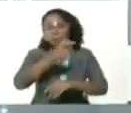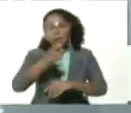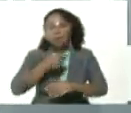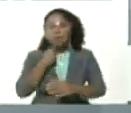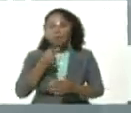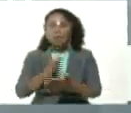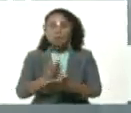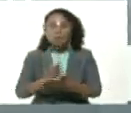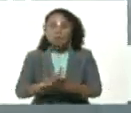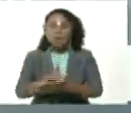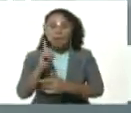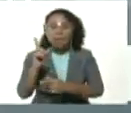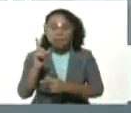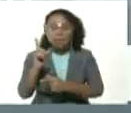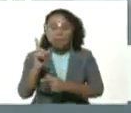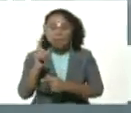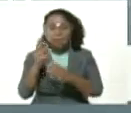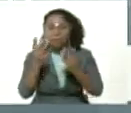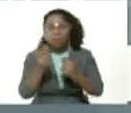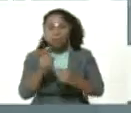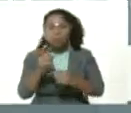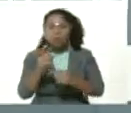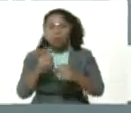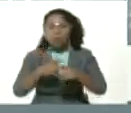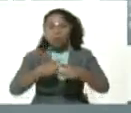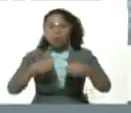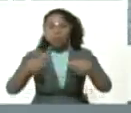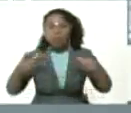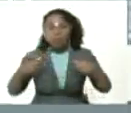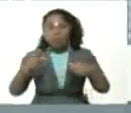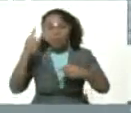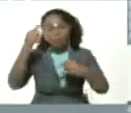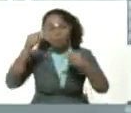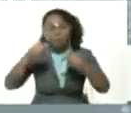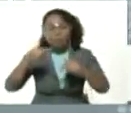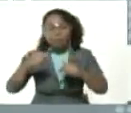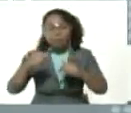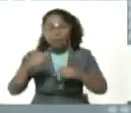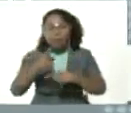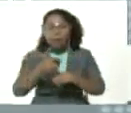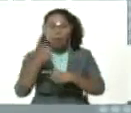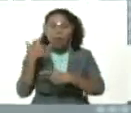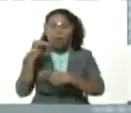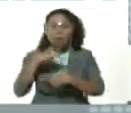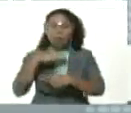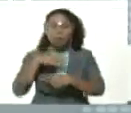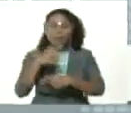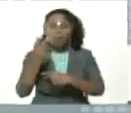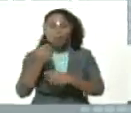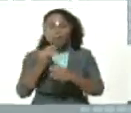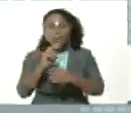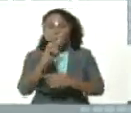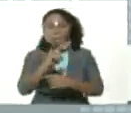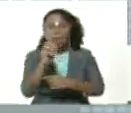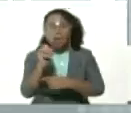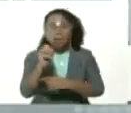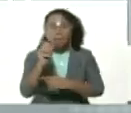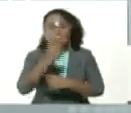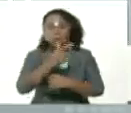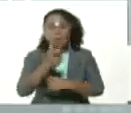fallecidas. Ese número creció durante el día de hoy, ha llegado a un número de 20